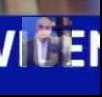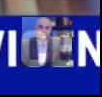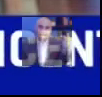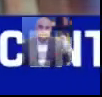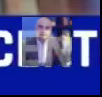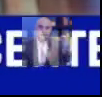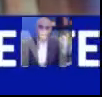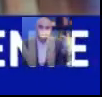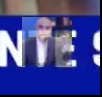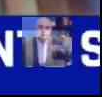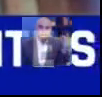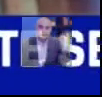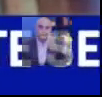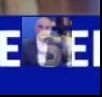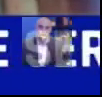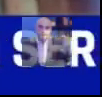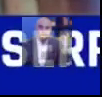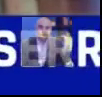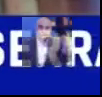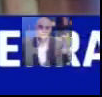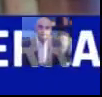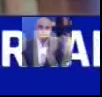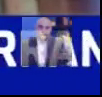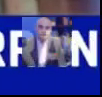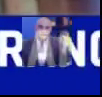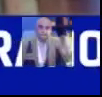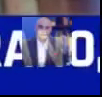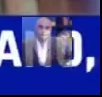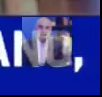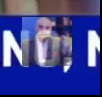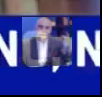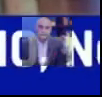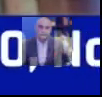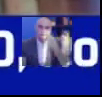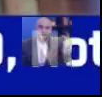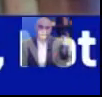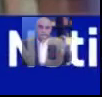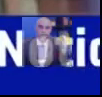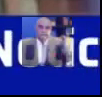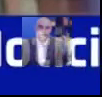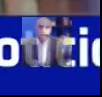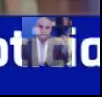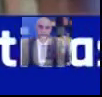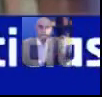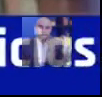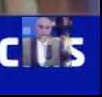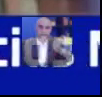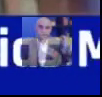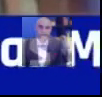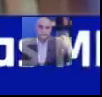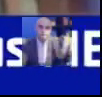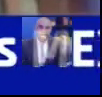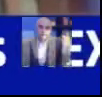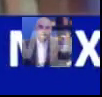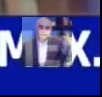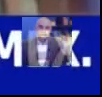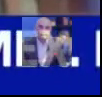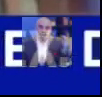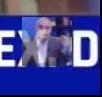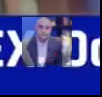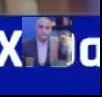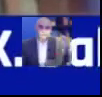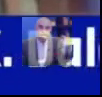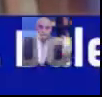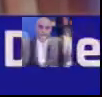la Suprema Corte de la Justicia de la Nación, el Pleno, discutió precisamente si la